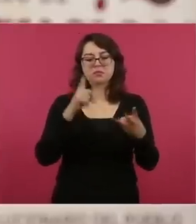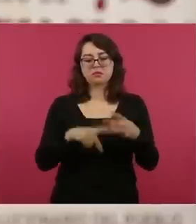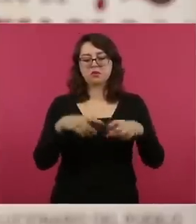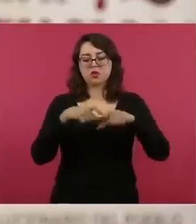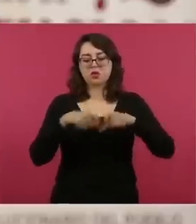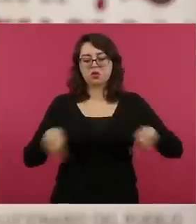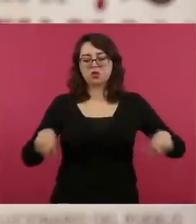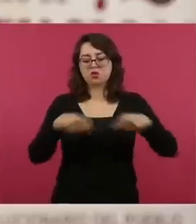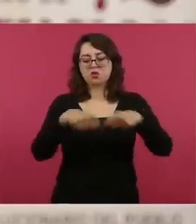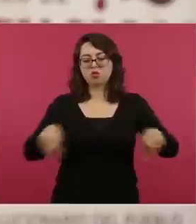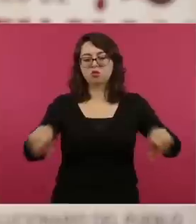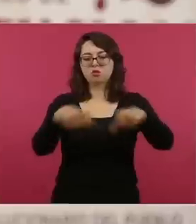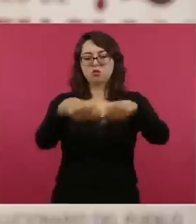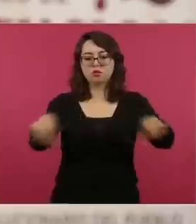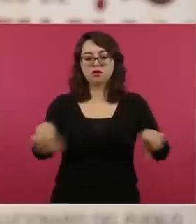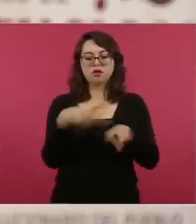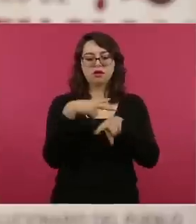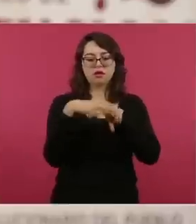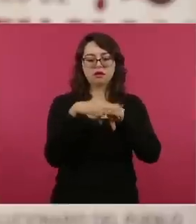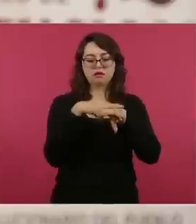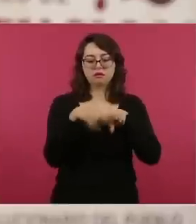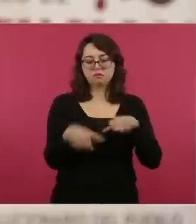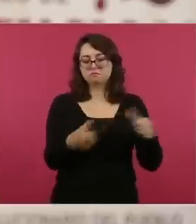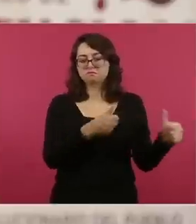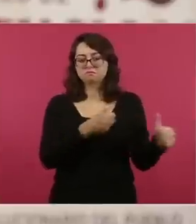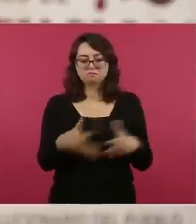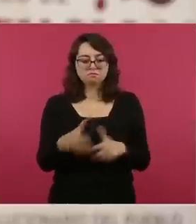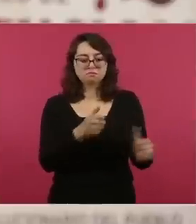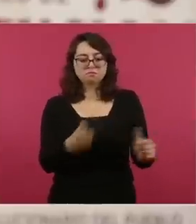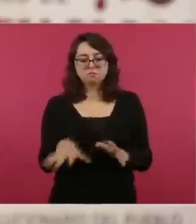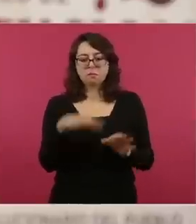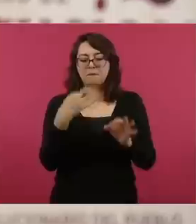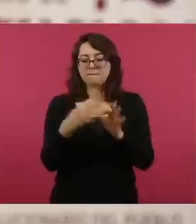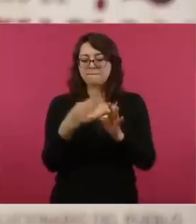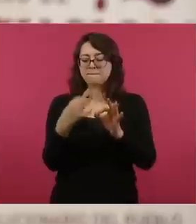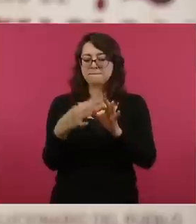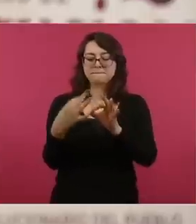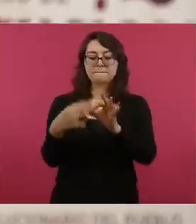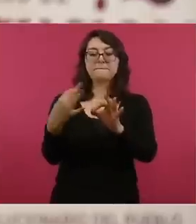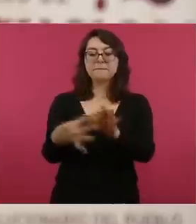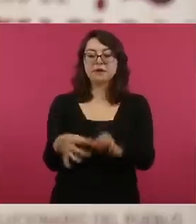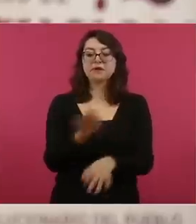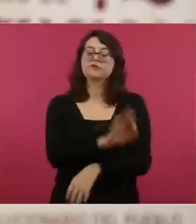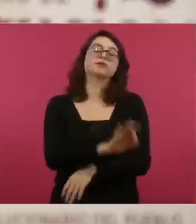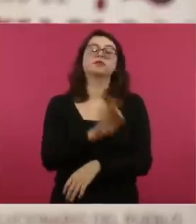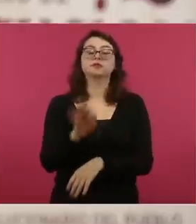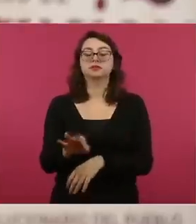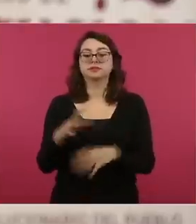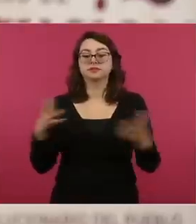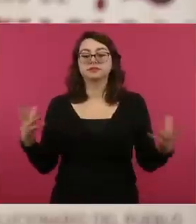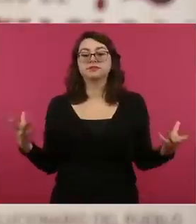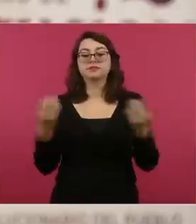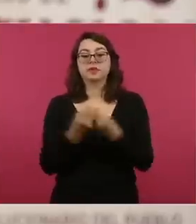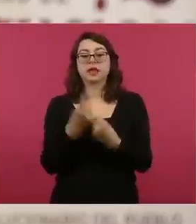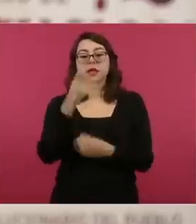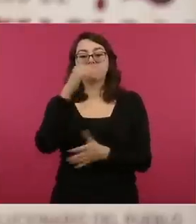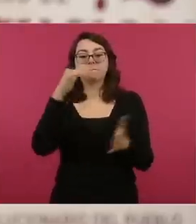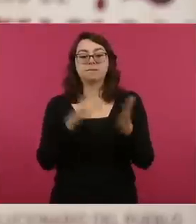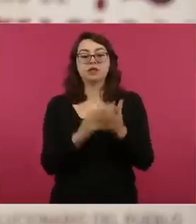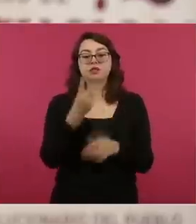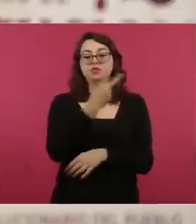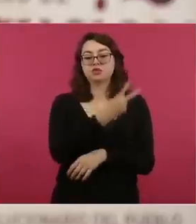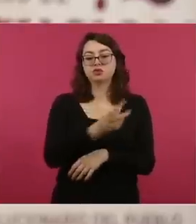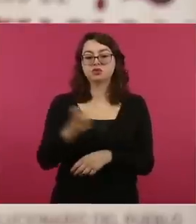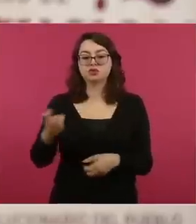aparatos de vía para no tener retardos en los trabajos. Tenemos una fuerza de construcción de 1.200 unidades